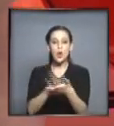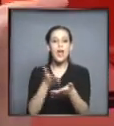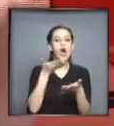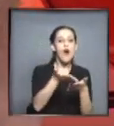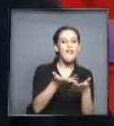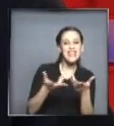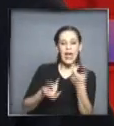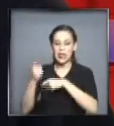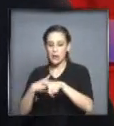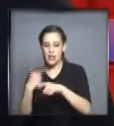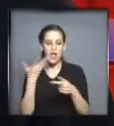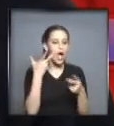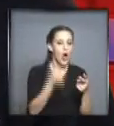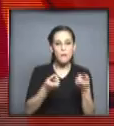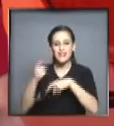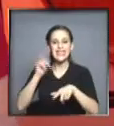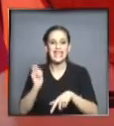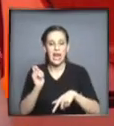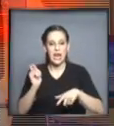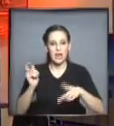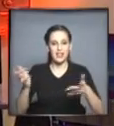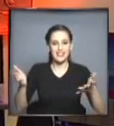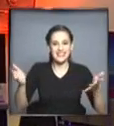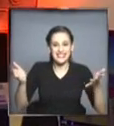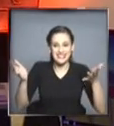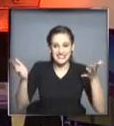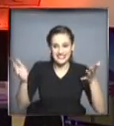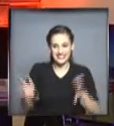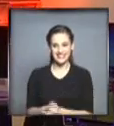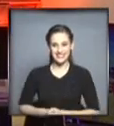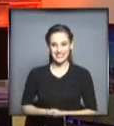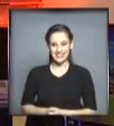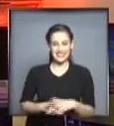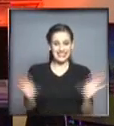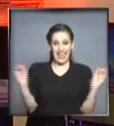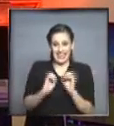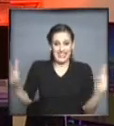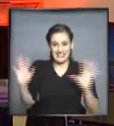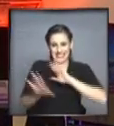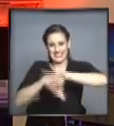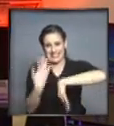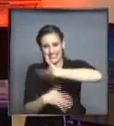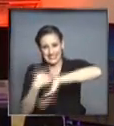Aumenta la oferta, la demanda. La demanda de la moneda. Muy buen debate.